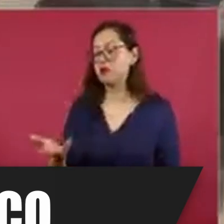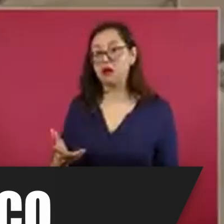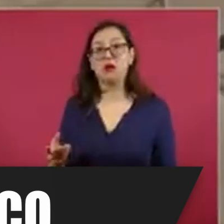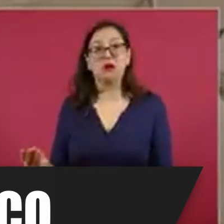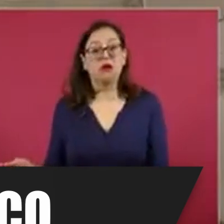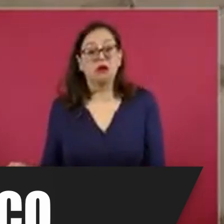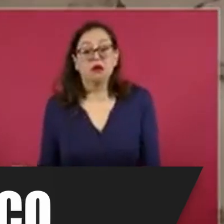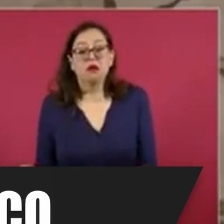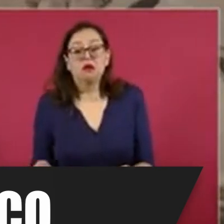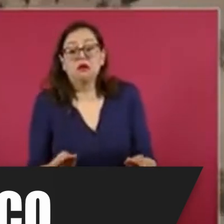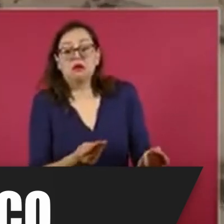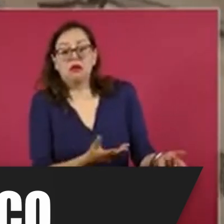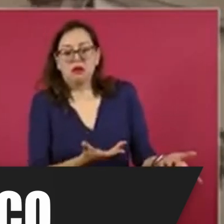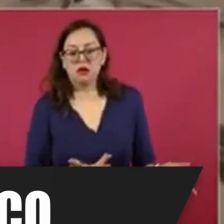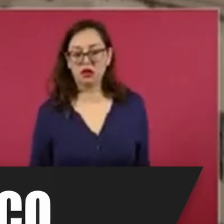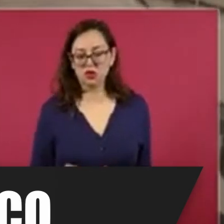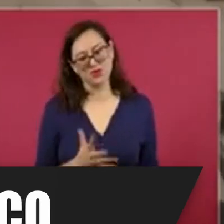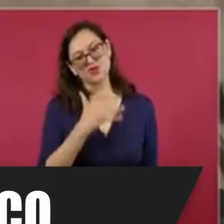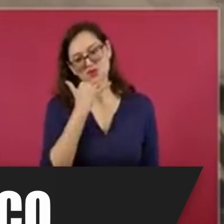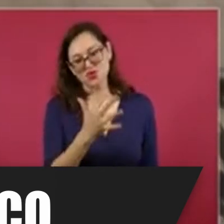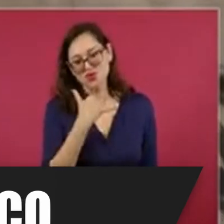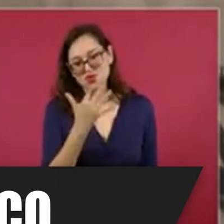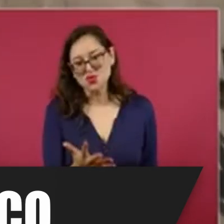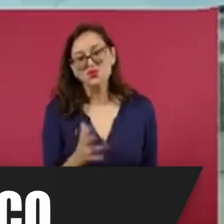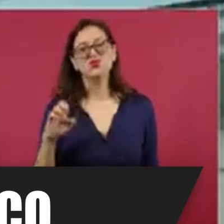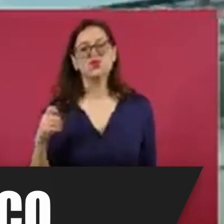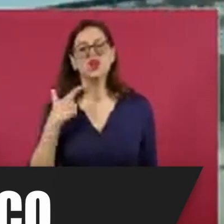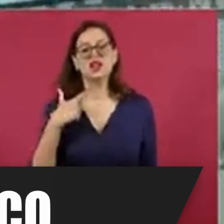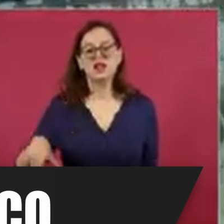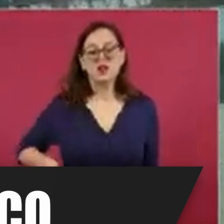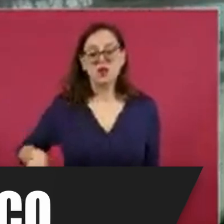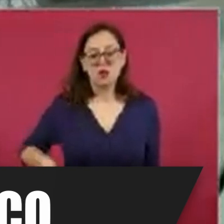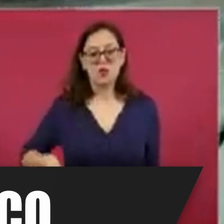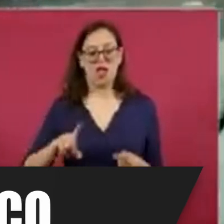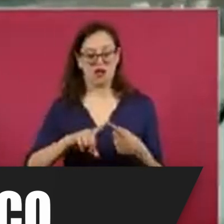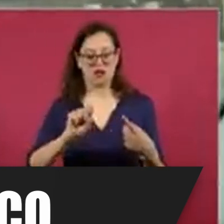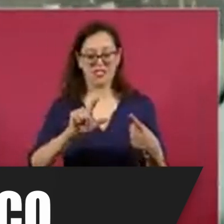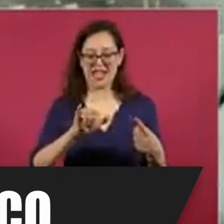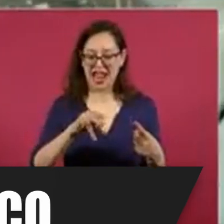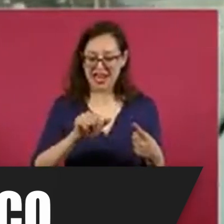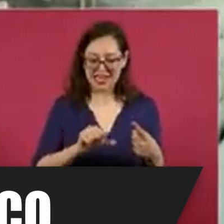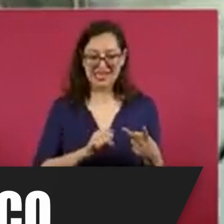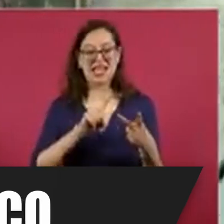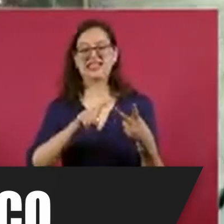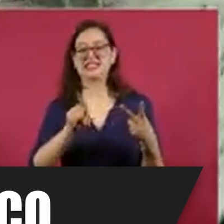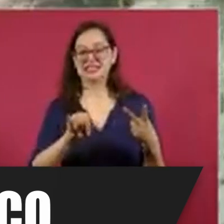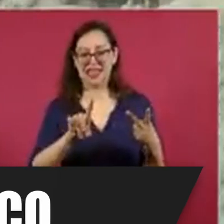los corruptos en los gobiernos de Salinas, Cedillo,